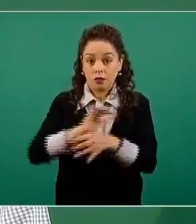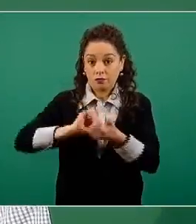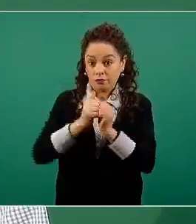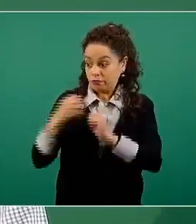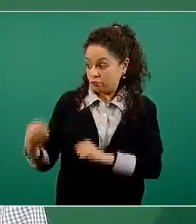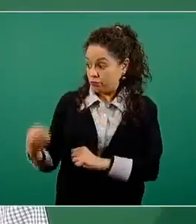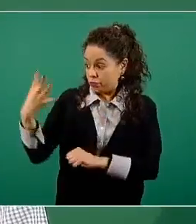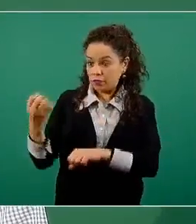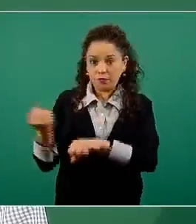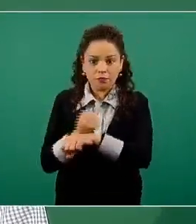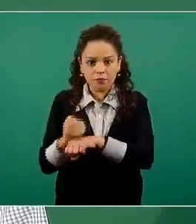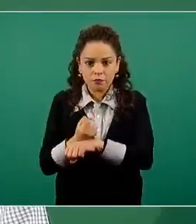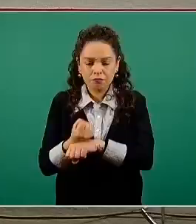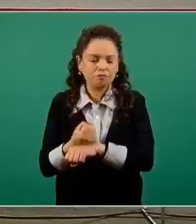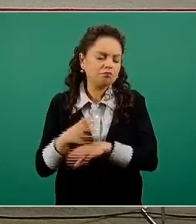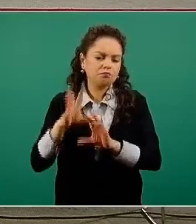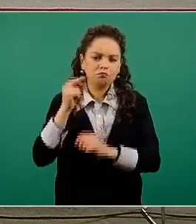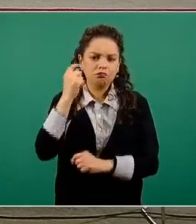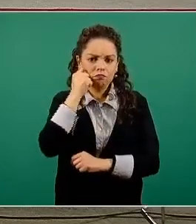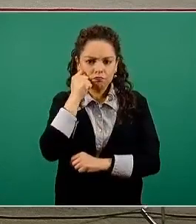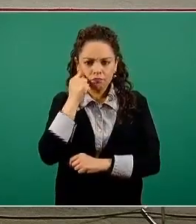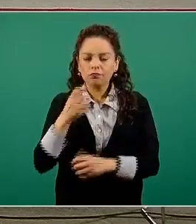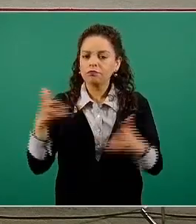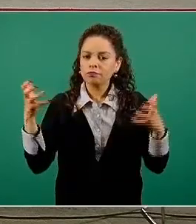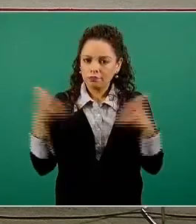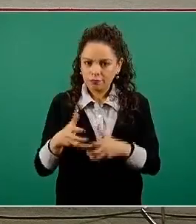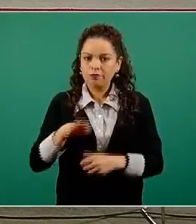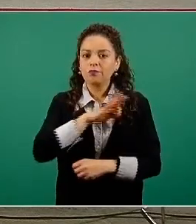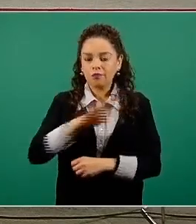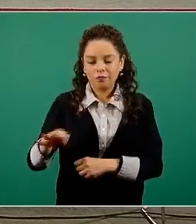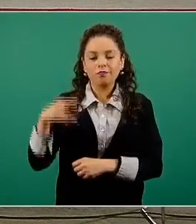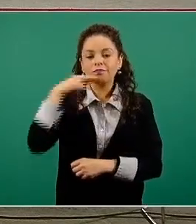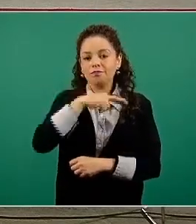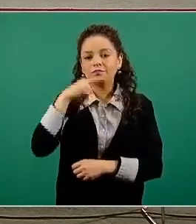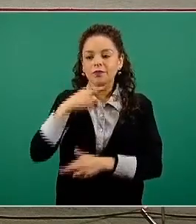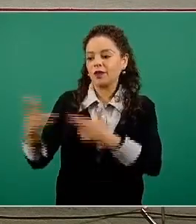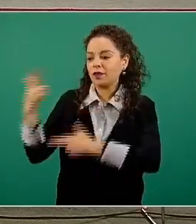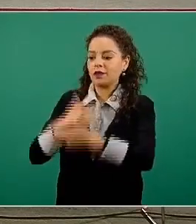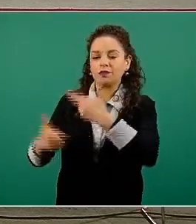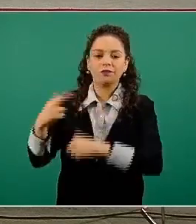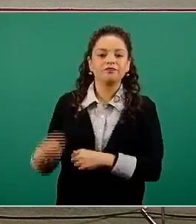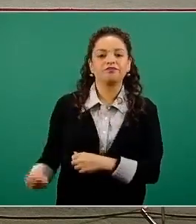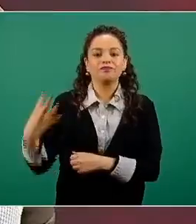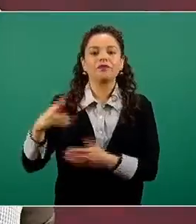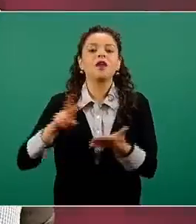implementa las acciones y las mantiene, pueda rápidamente volver a regresar a un nivel verde.